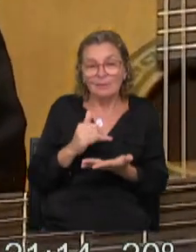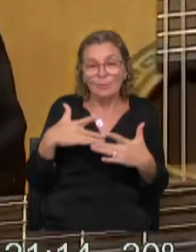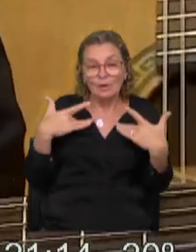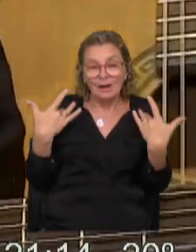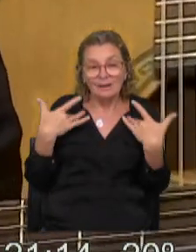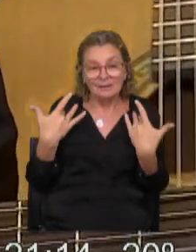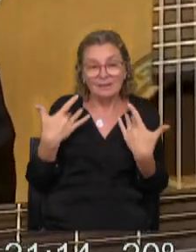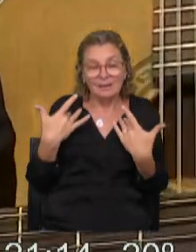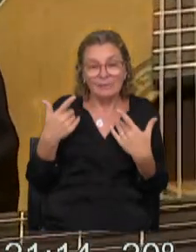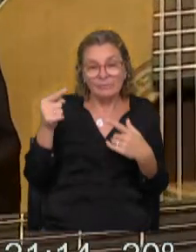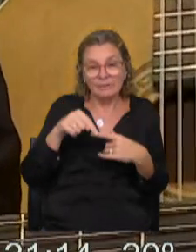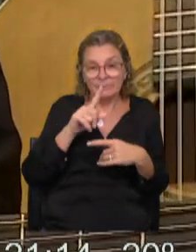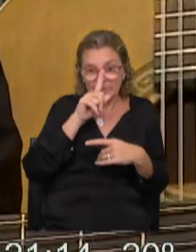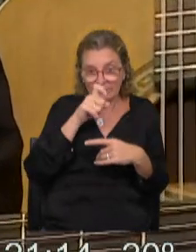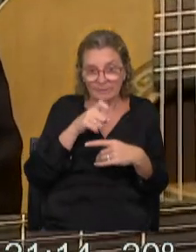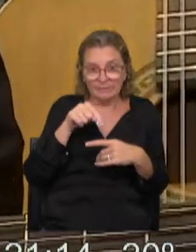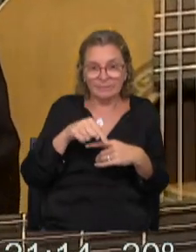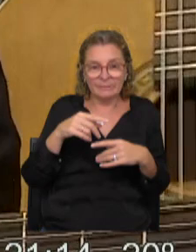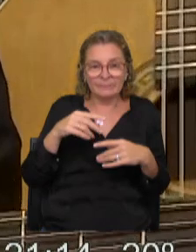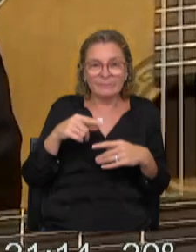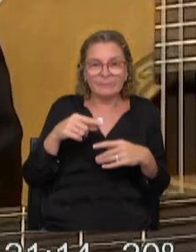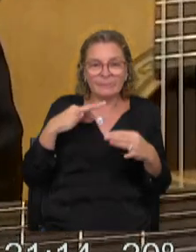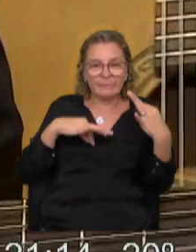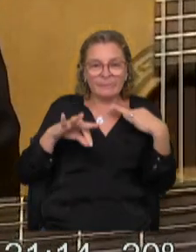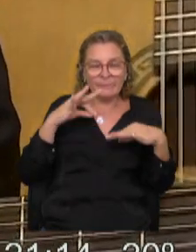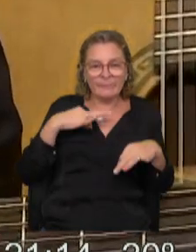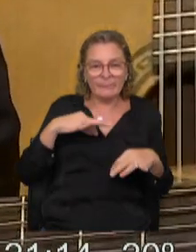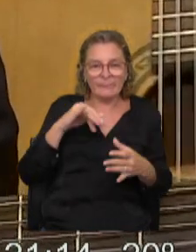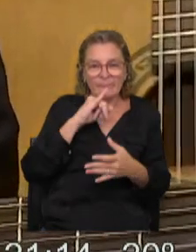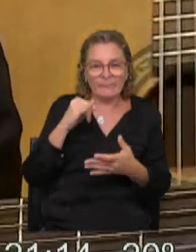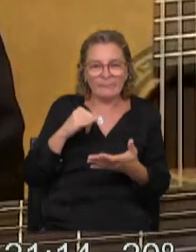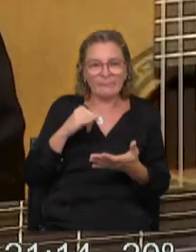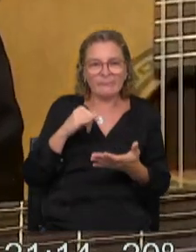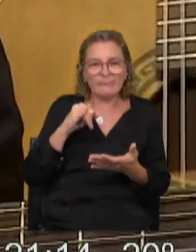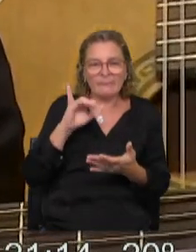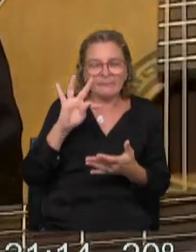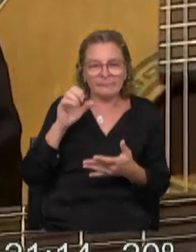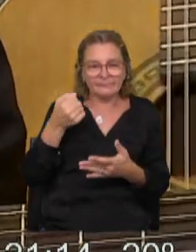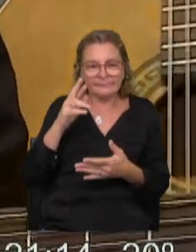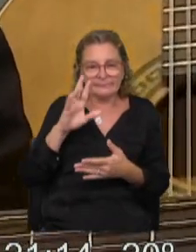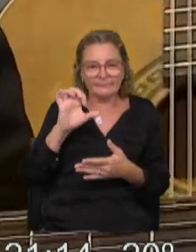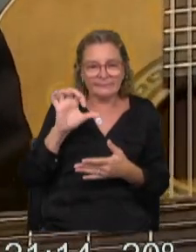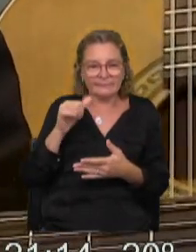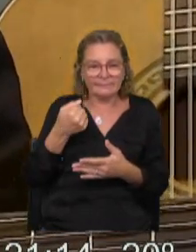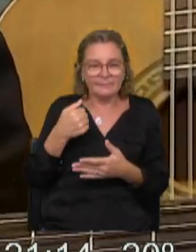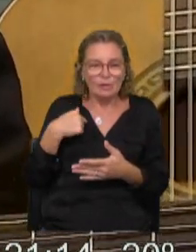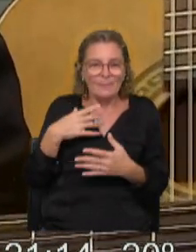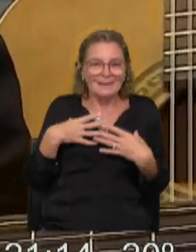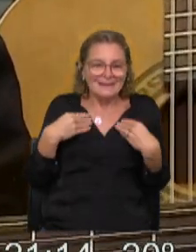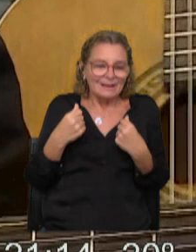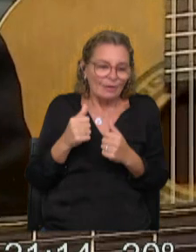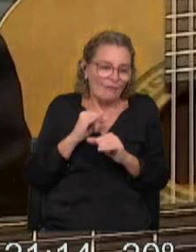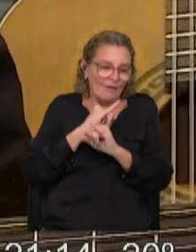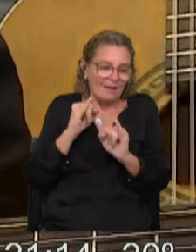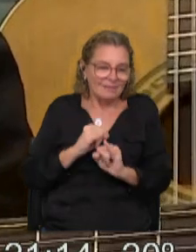alegría para nosotros venir a Montevideo, estar en el teatro, en la Sala Cita Rosa. Y yo me siento re feliz